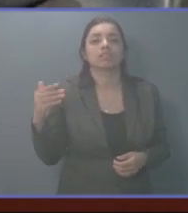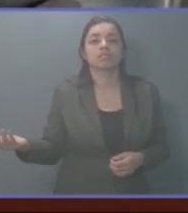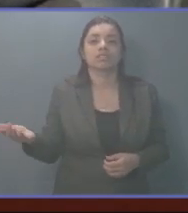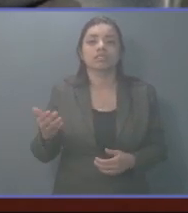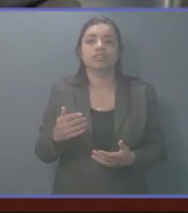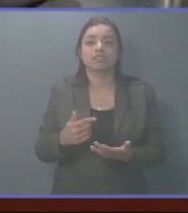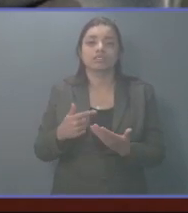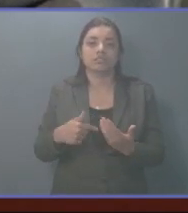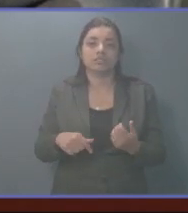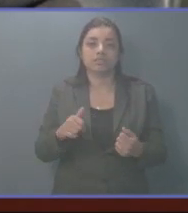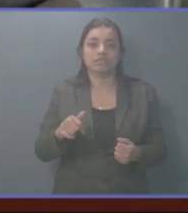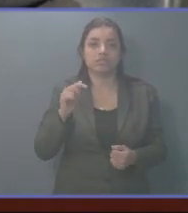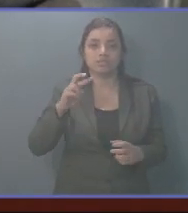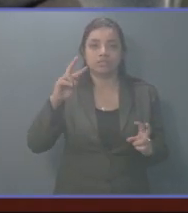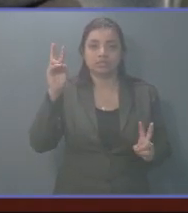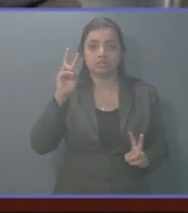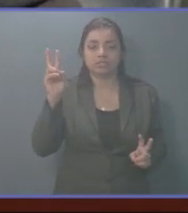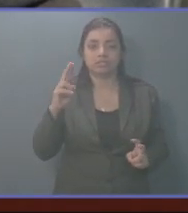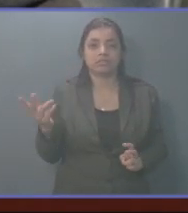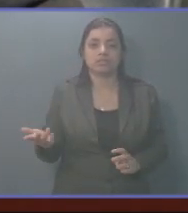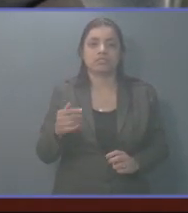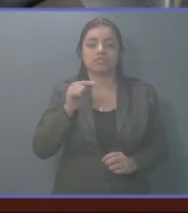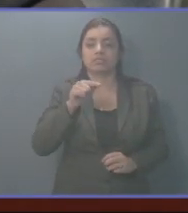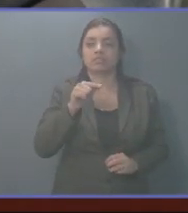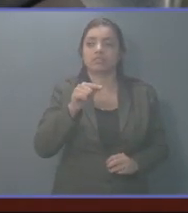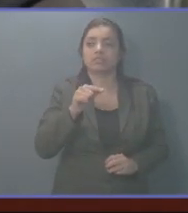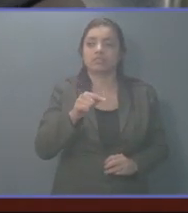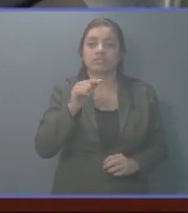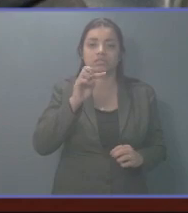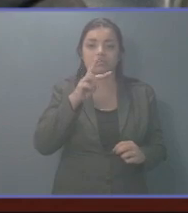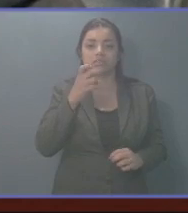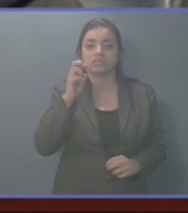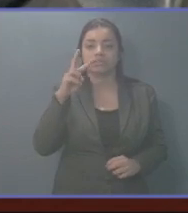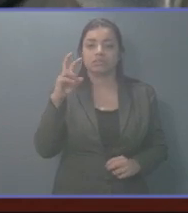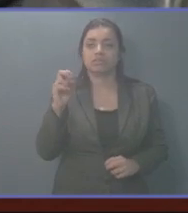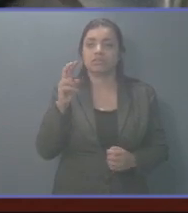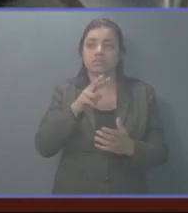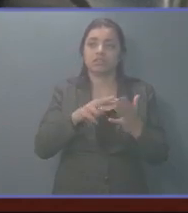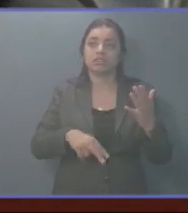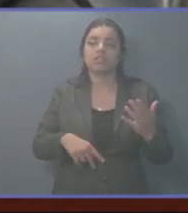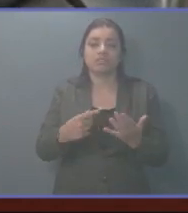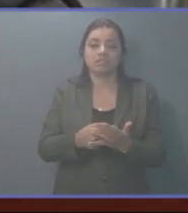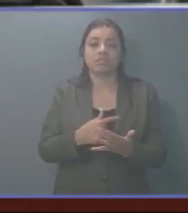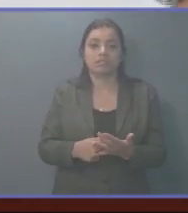Azul del Palacio Legislativo de San Salvador a los días del mes del año 2020. Leído la iniciativa y el acuerdo, señor presidente.